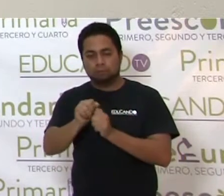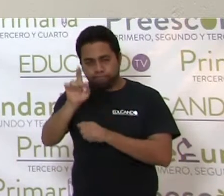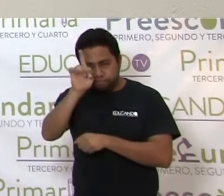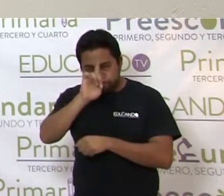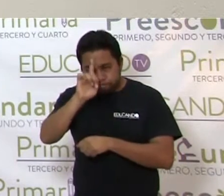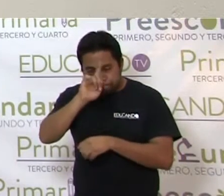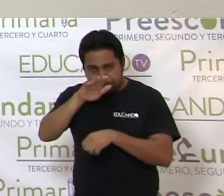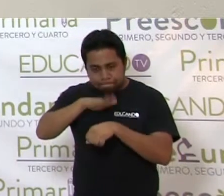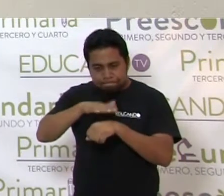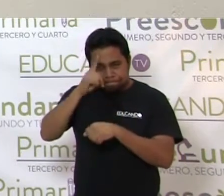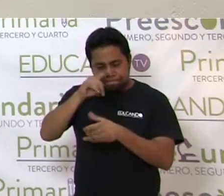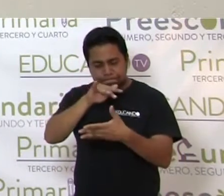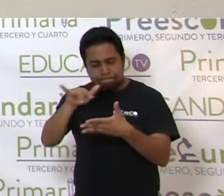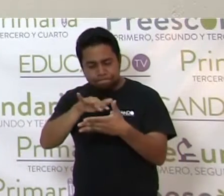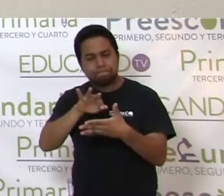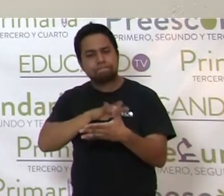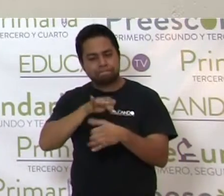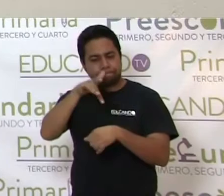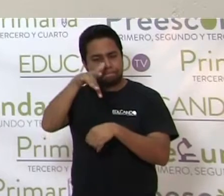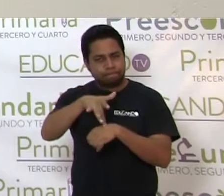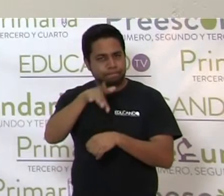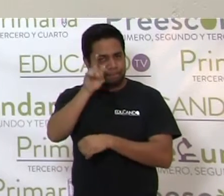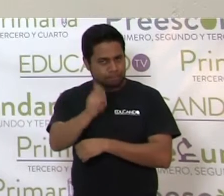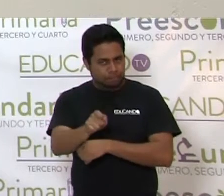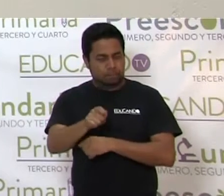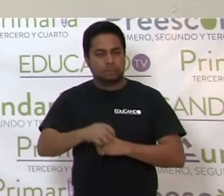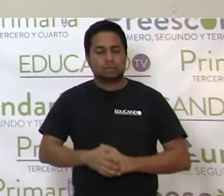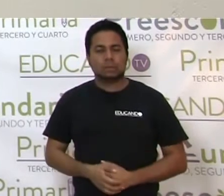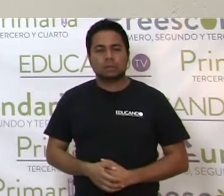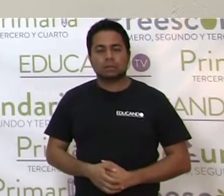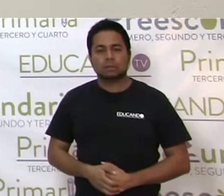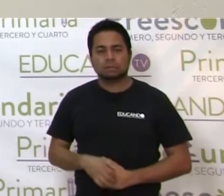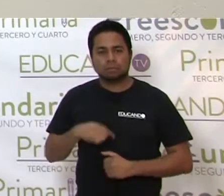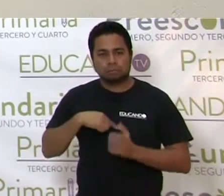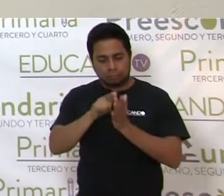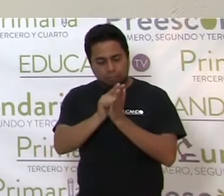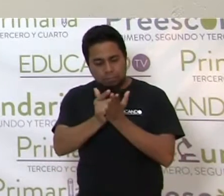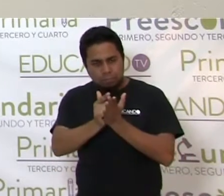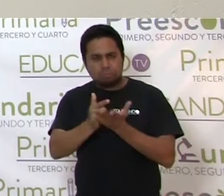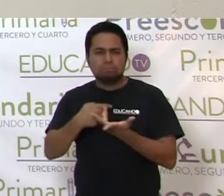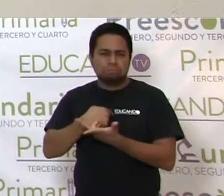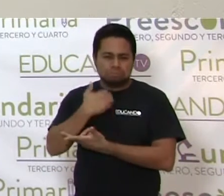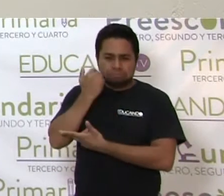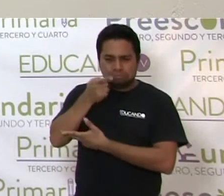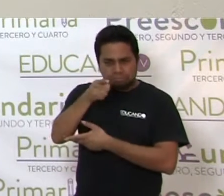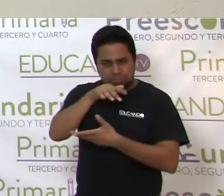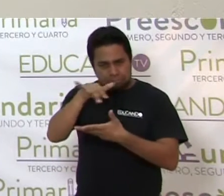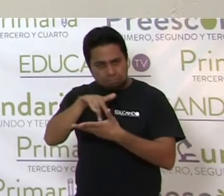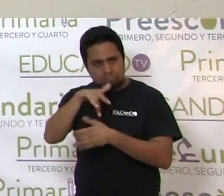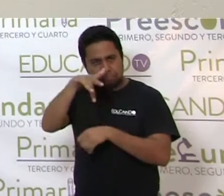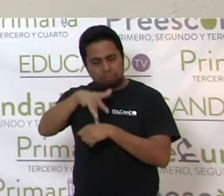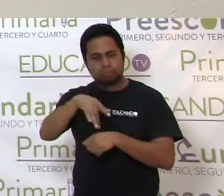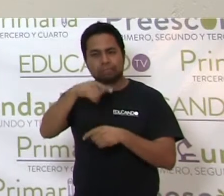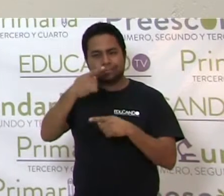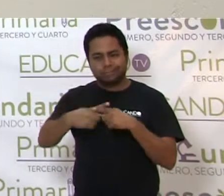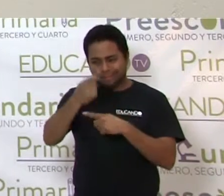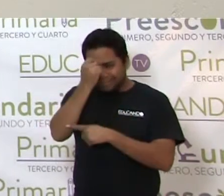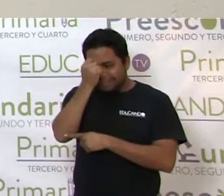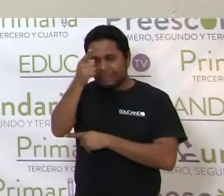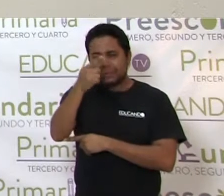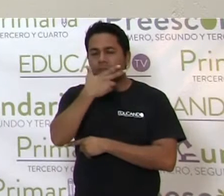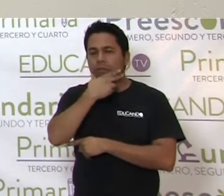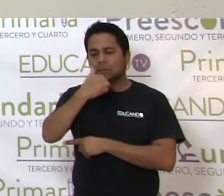recomendación literaria. La recomendación literaria que les voy a hacer es de el autor Gabriel